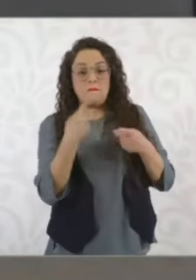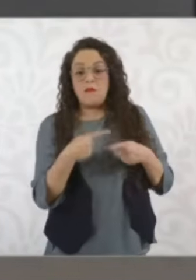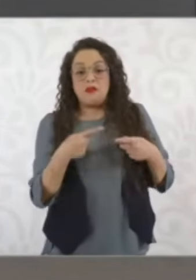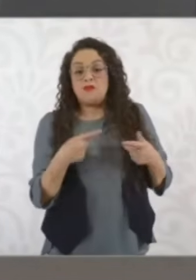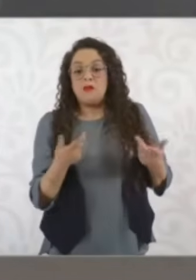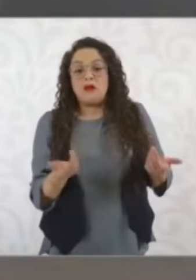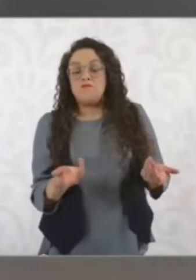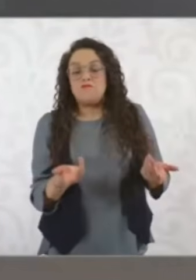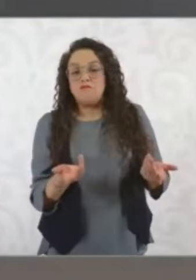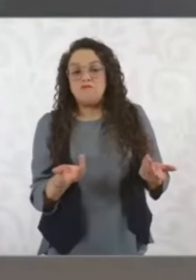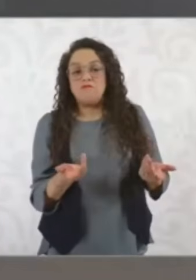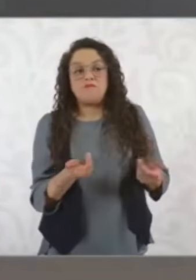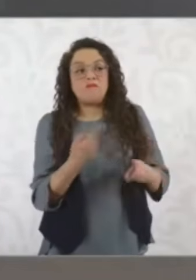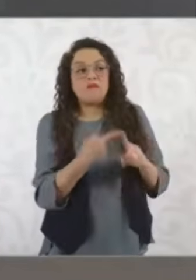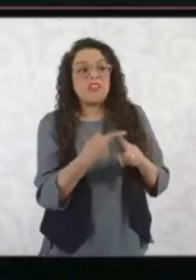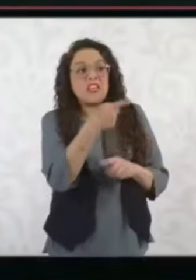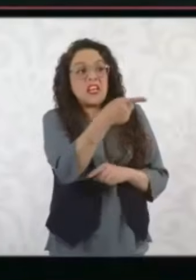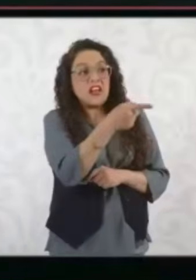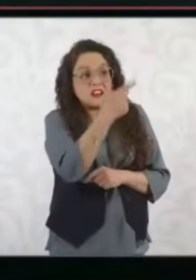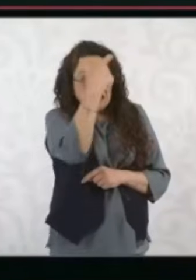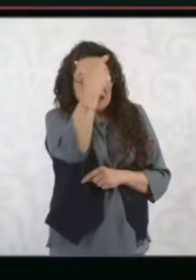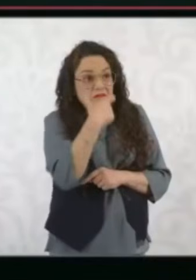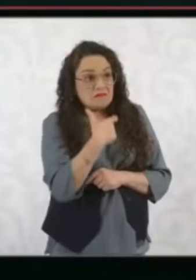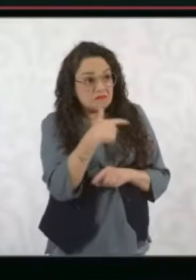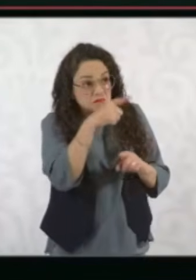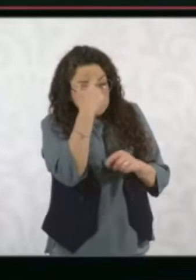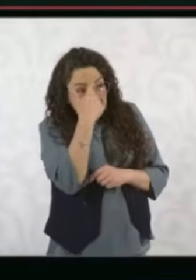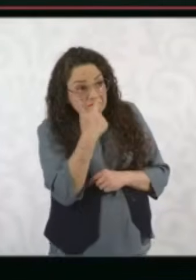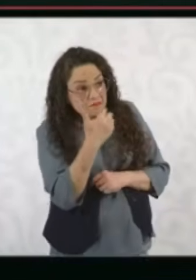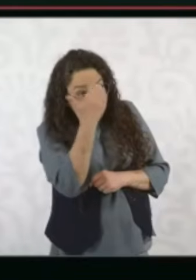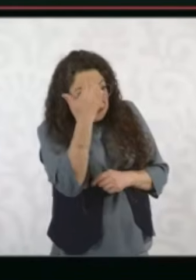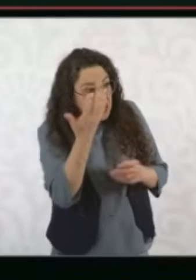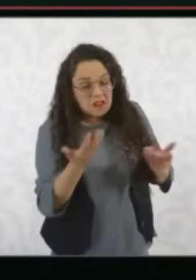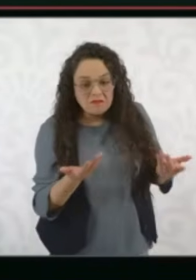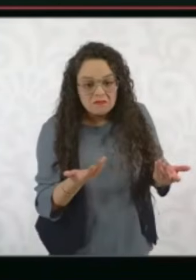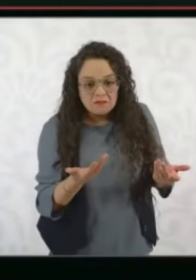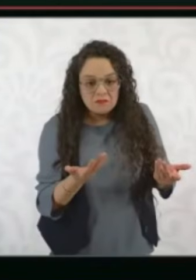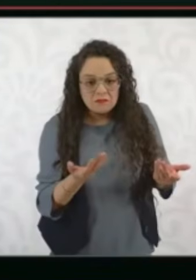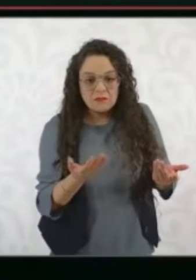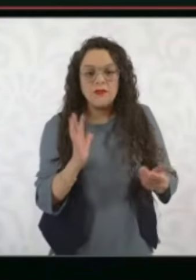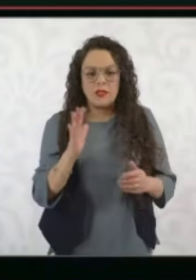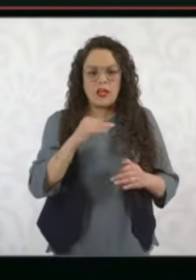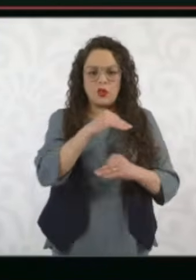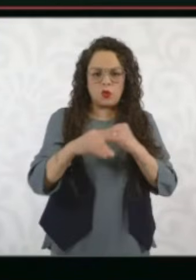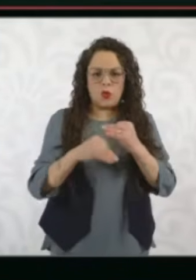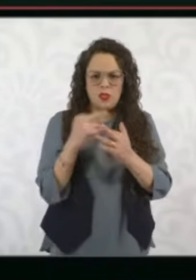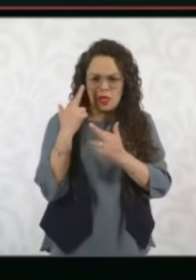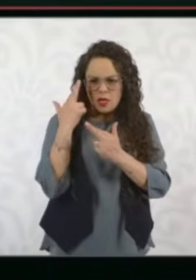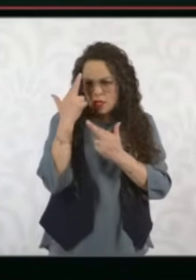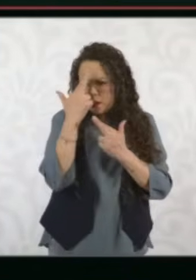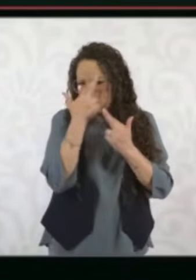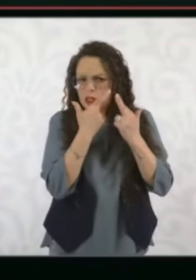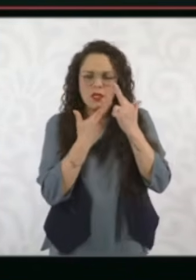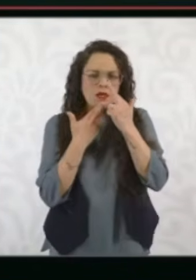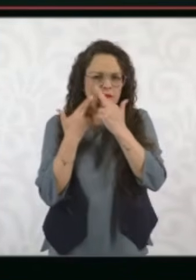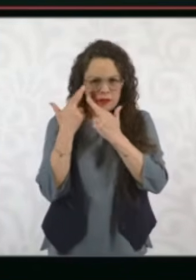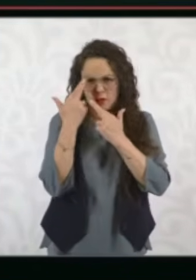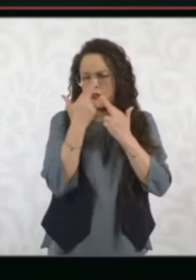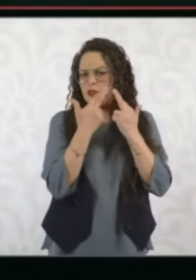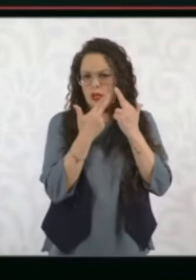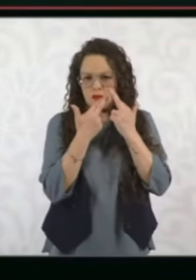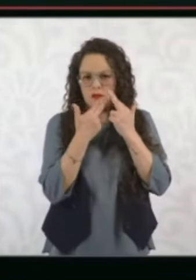sabemos las identidades, todas las verifican, eso también lo habíamos ya visto en este espacio,